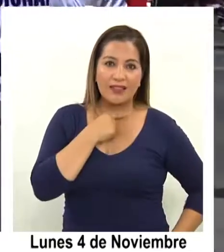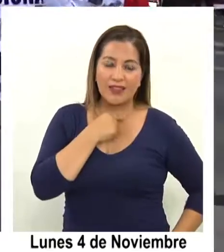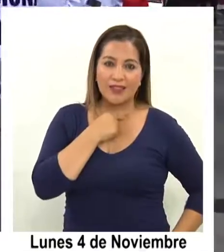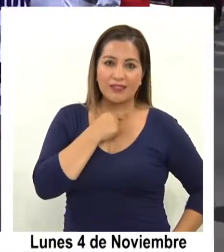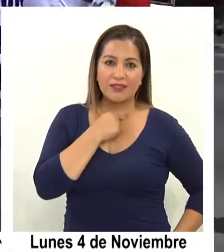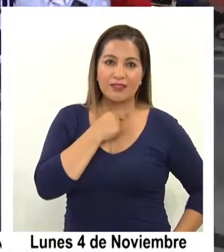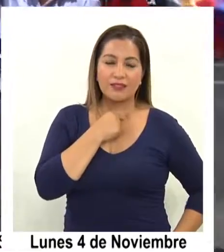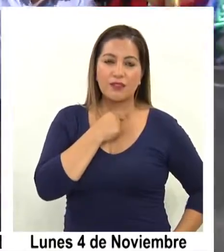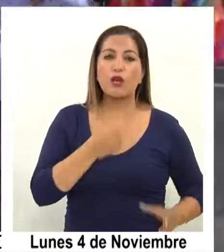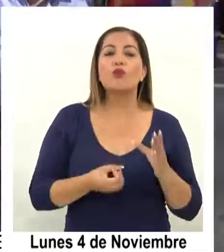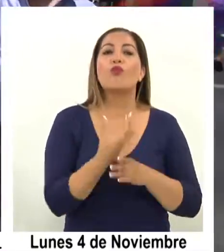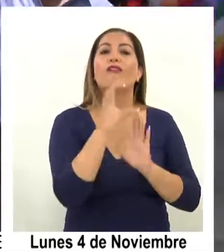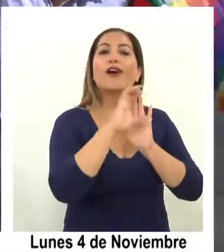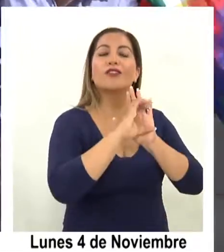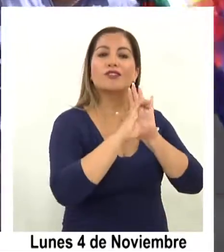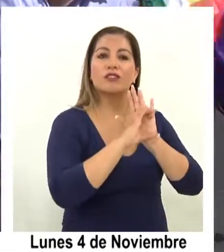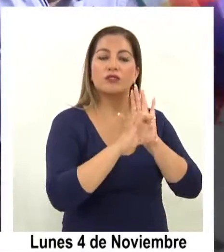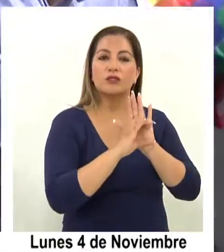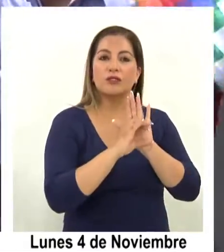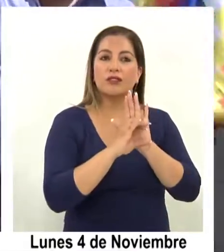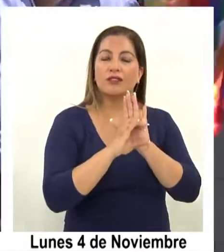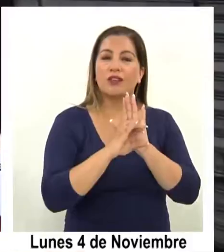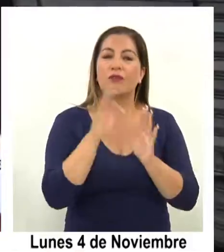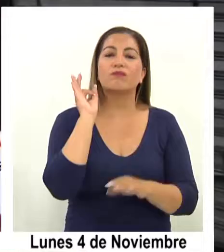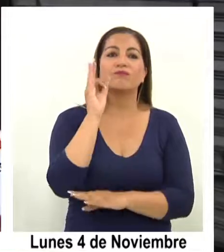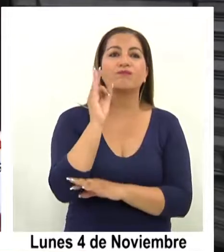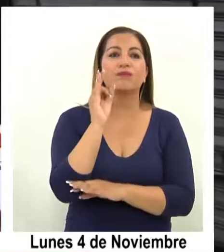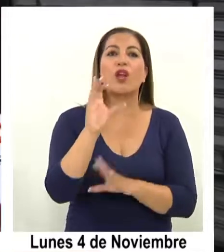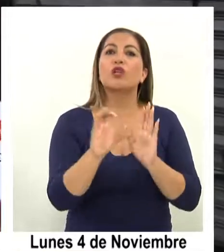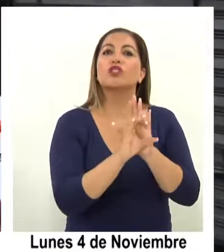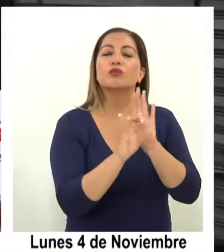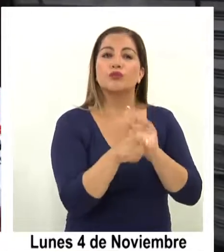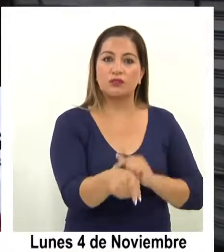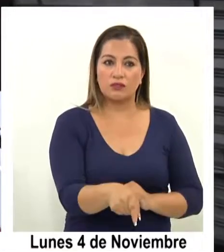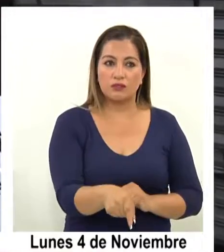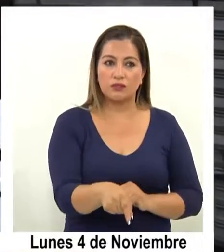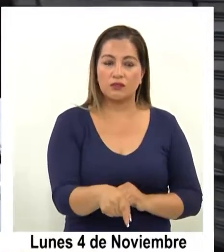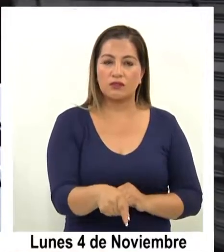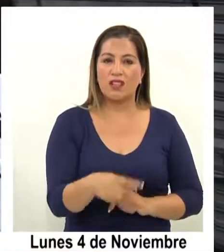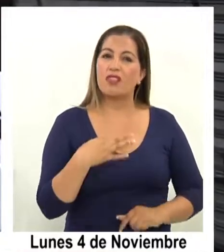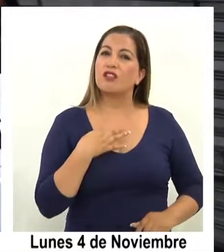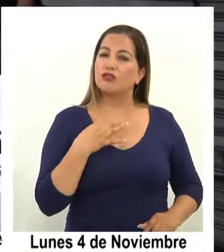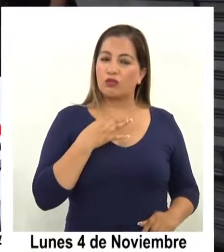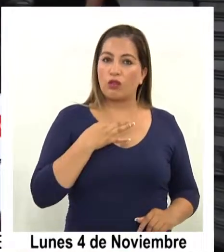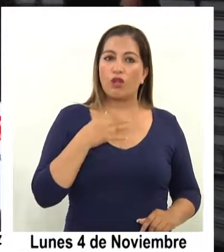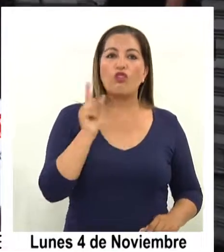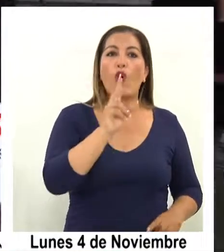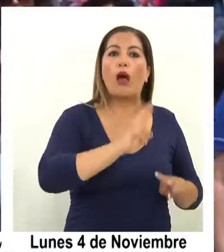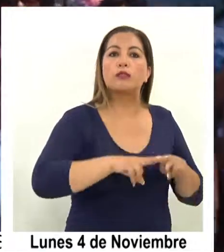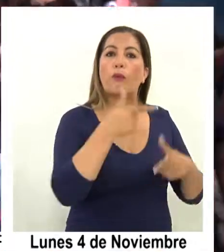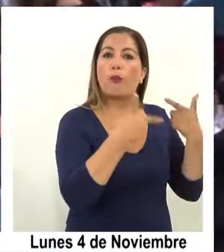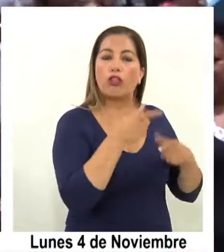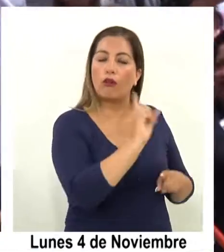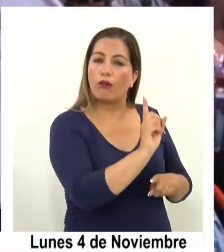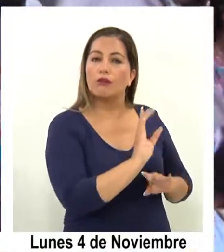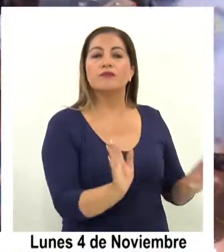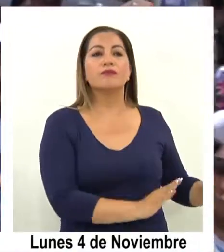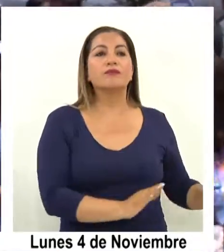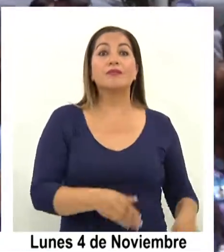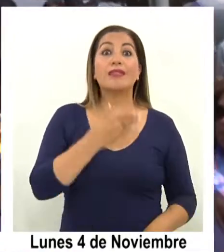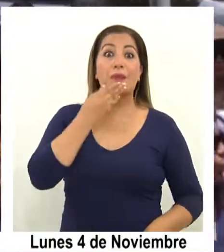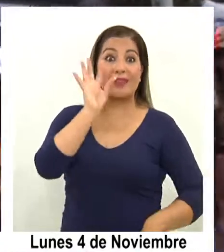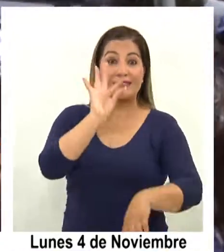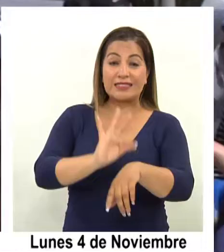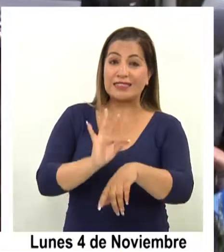una nueva constitución, una asamblea constituyente de las bases, de los ciudadanos, que lo hagan los políticos. El sector